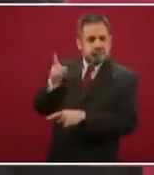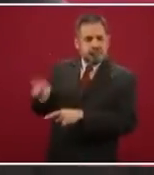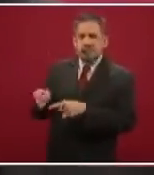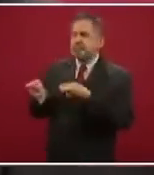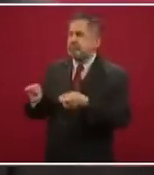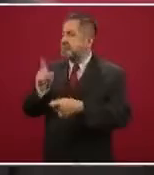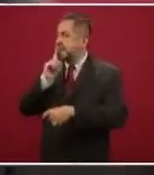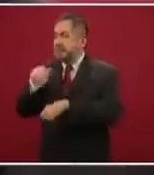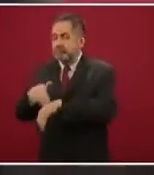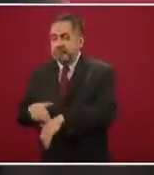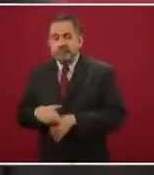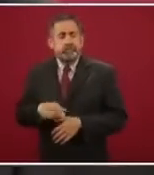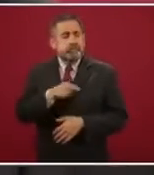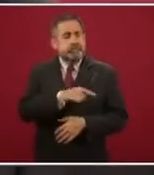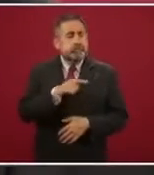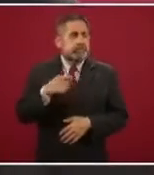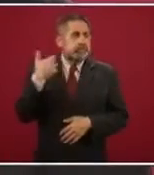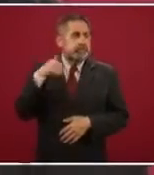Esto